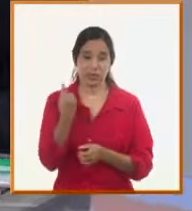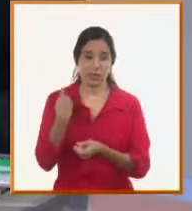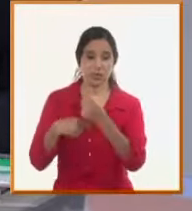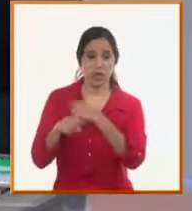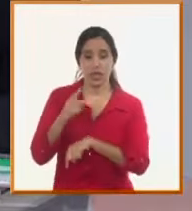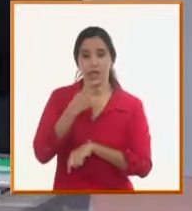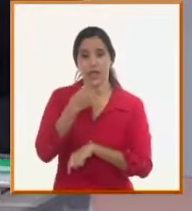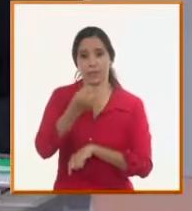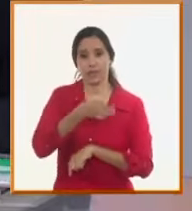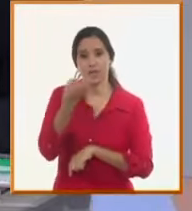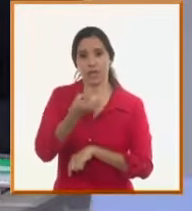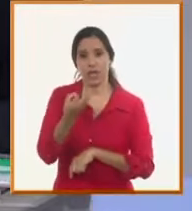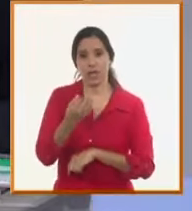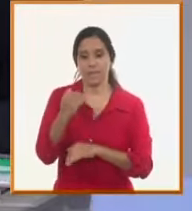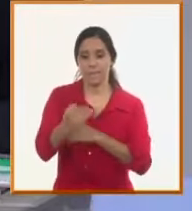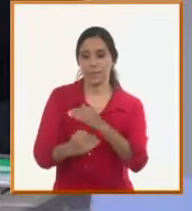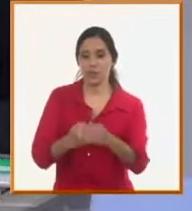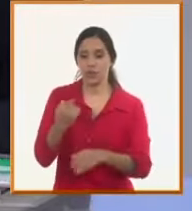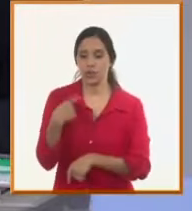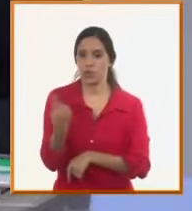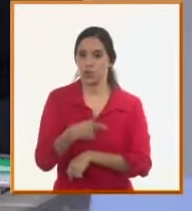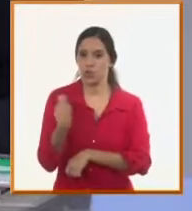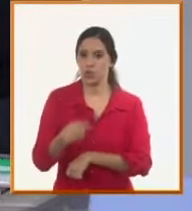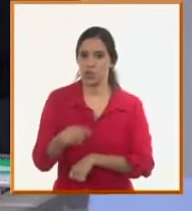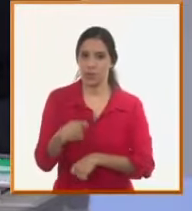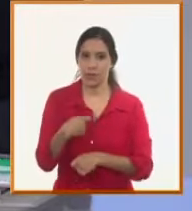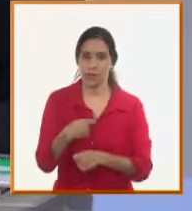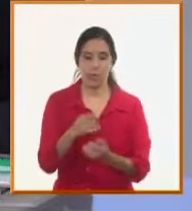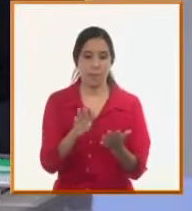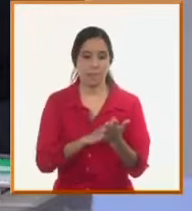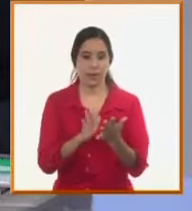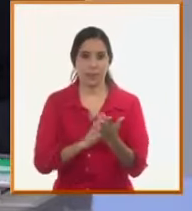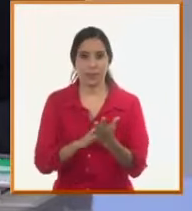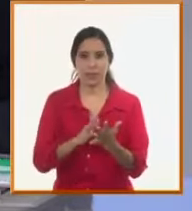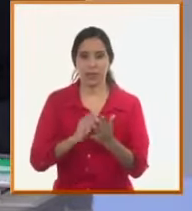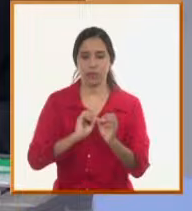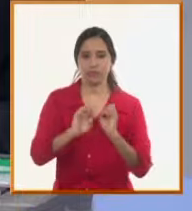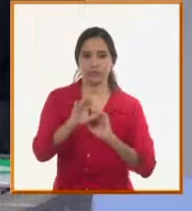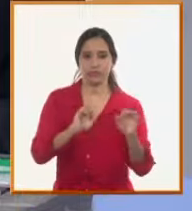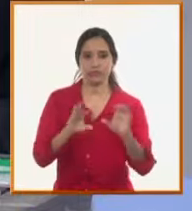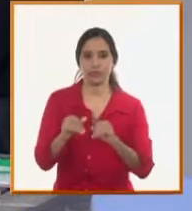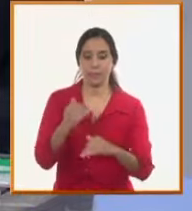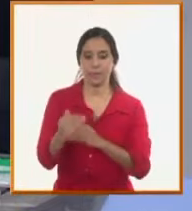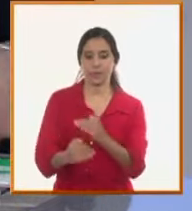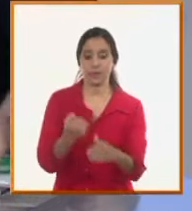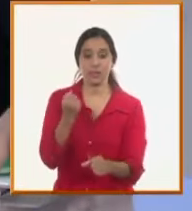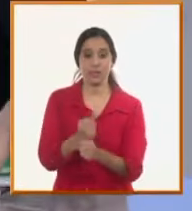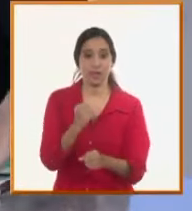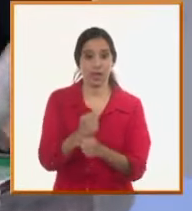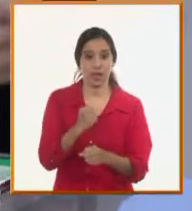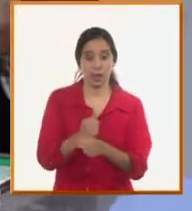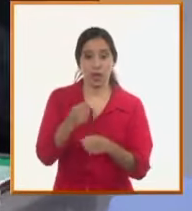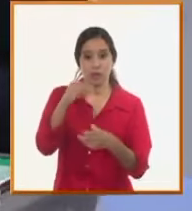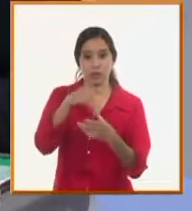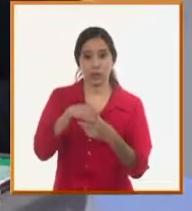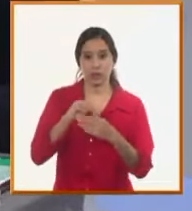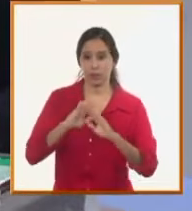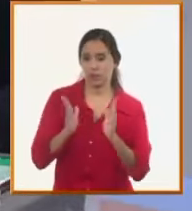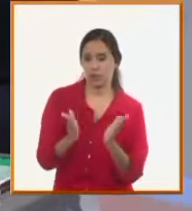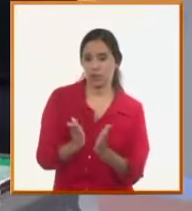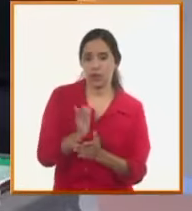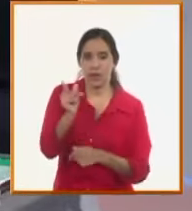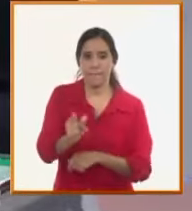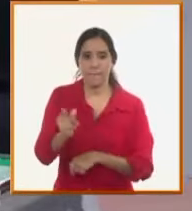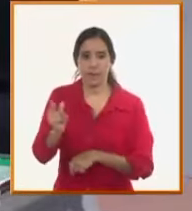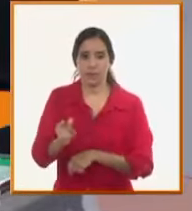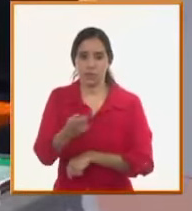debemos digitalizar los procesos, debemos hacer más ágiles los procesos de trabajo nuestros, que a todos los clientes les llegue por la